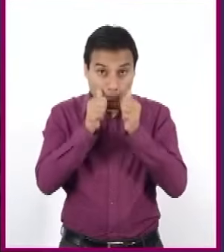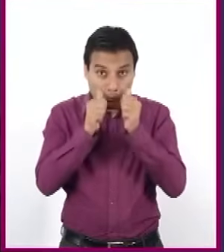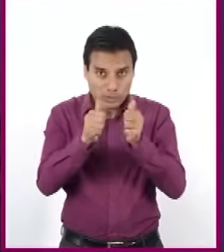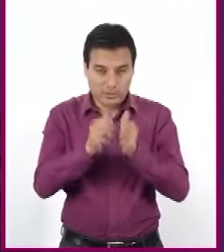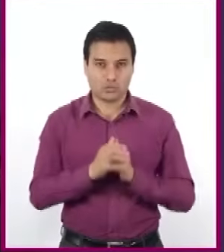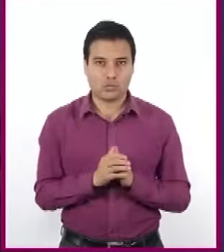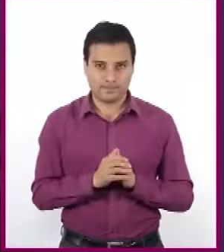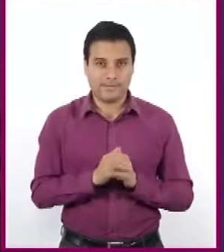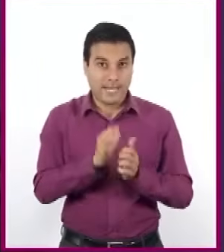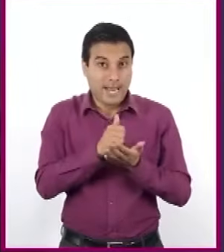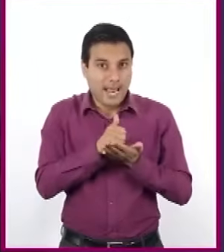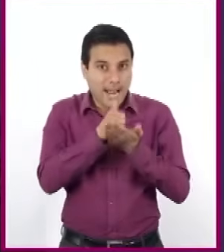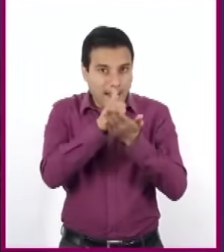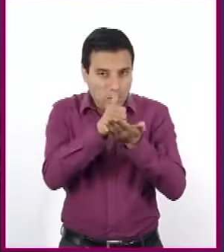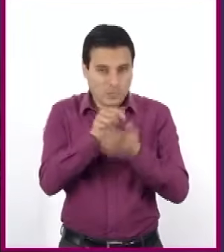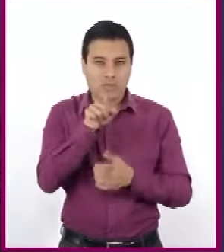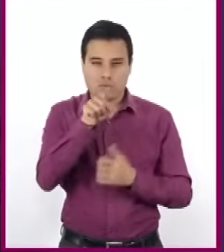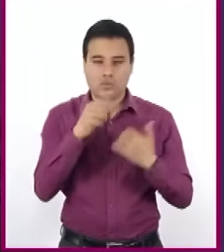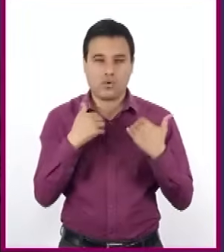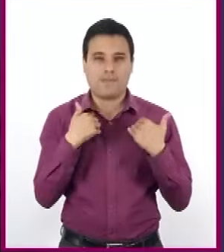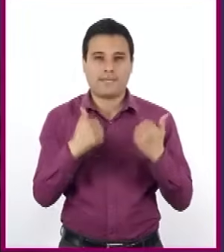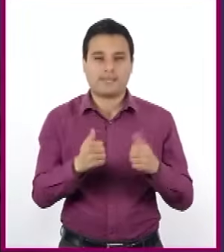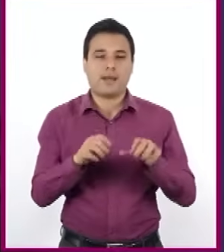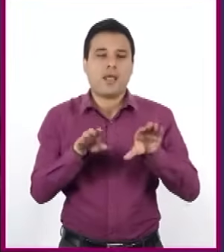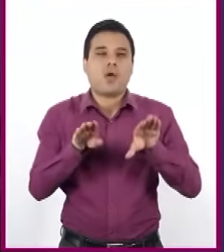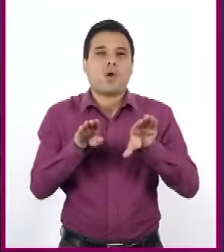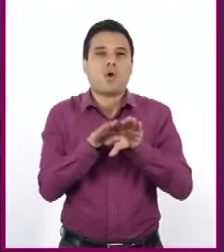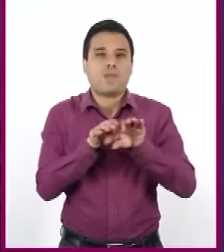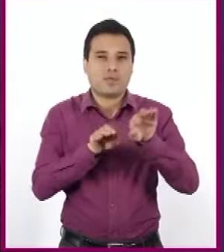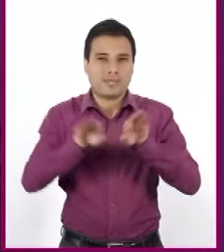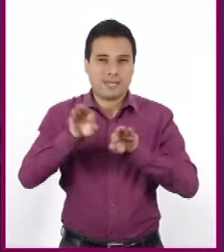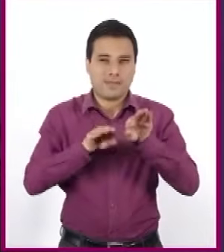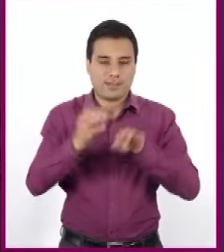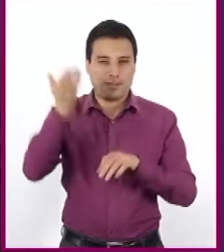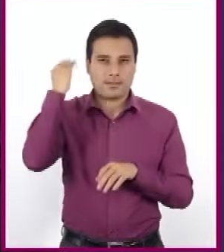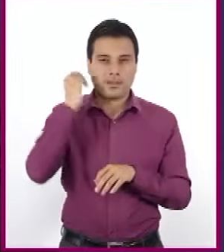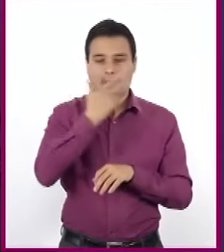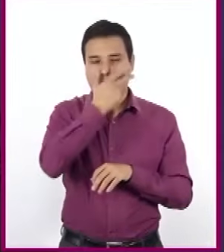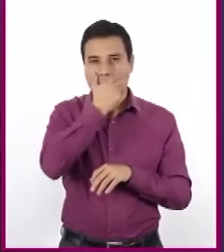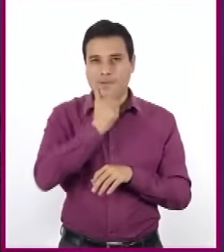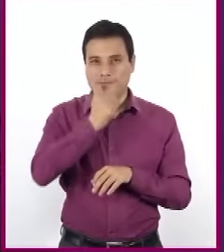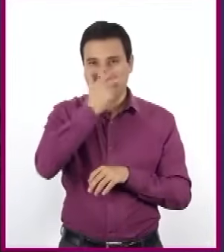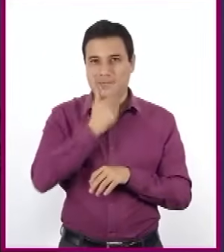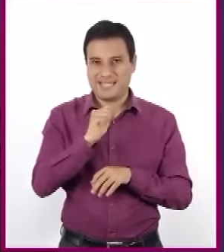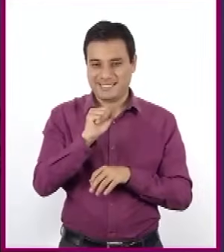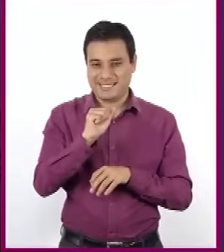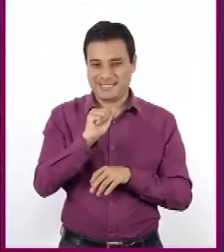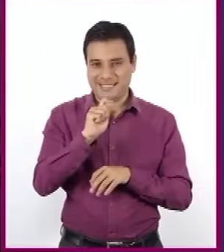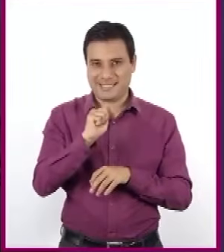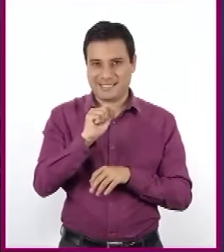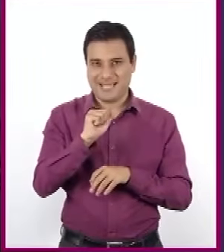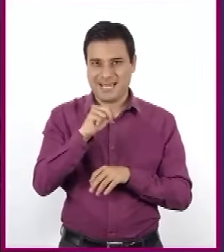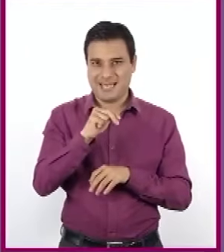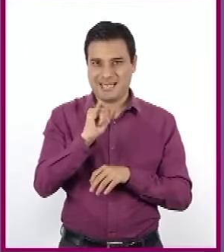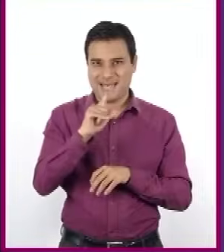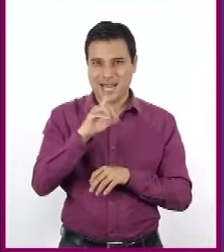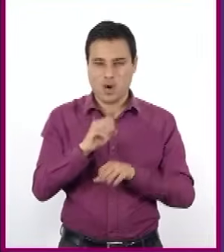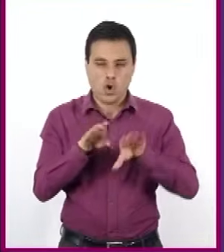a comprender la importancia del trabajo desarrollado por Stanislao Cannizzaro y las teorías en las que se basó.